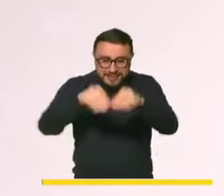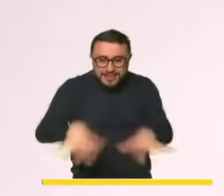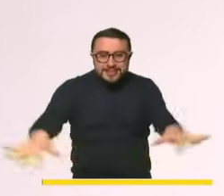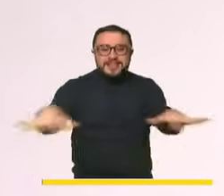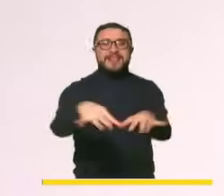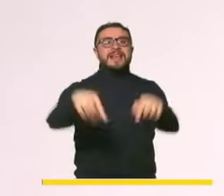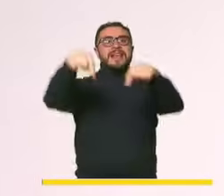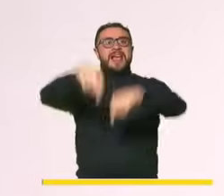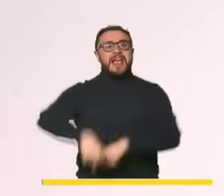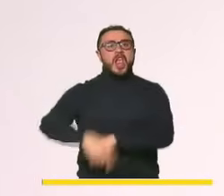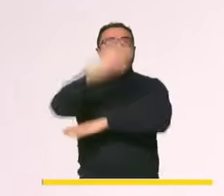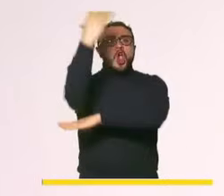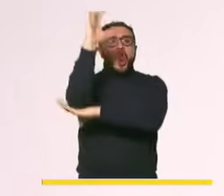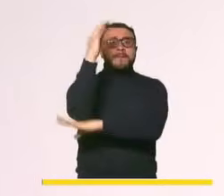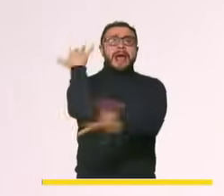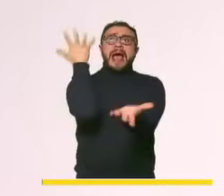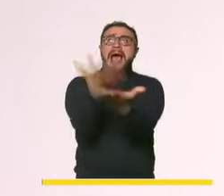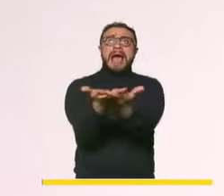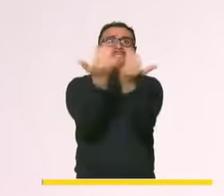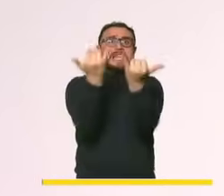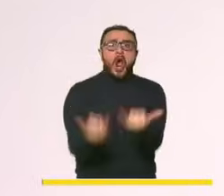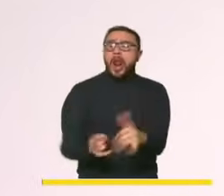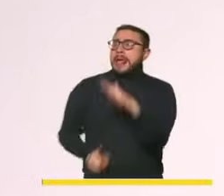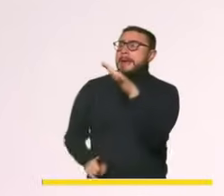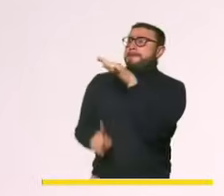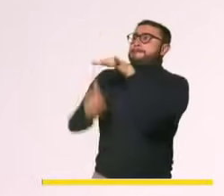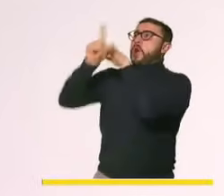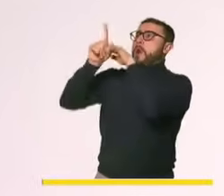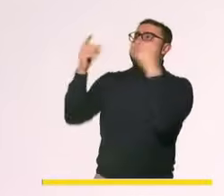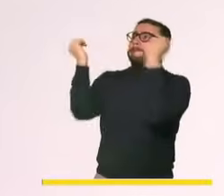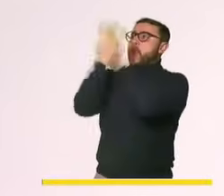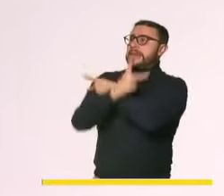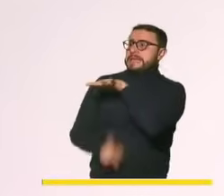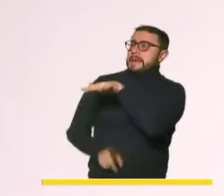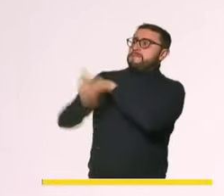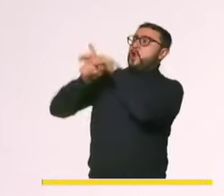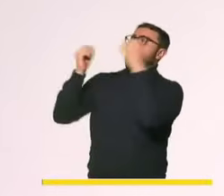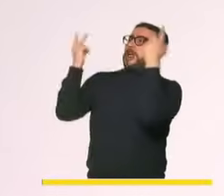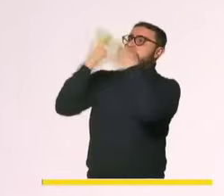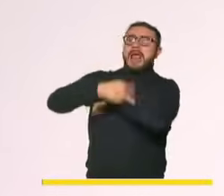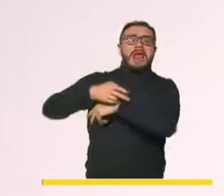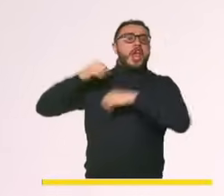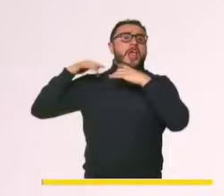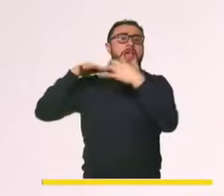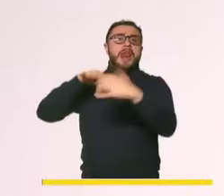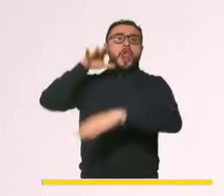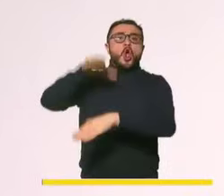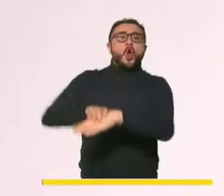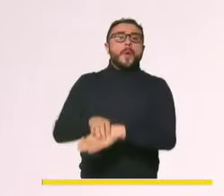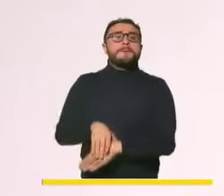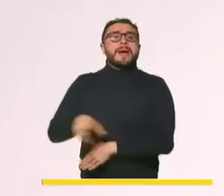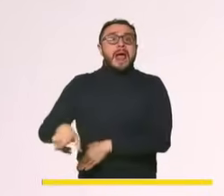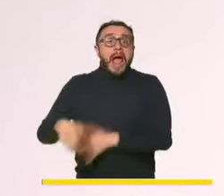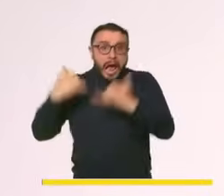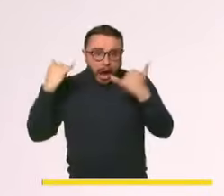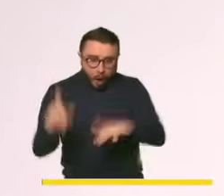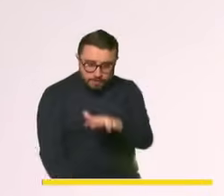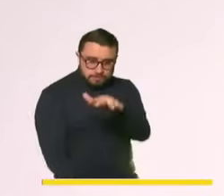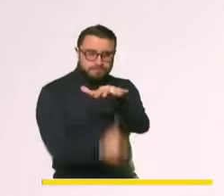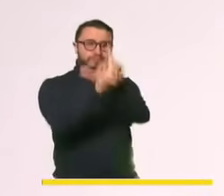sido hasta ahora el origen de la violencia y de la guerra, y que tiene que ser el origen de la